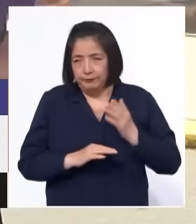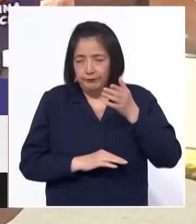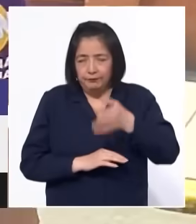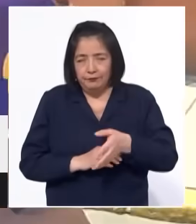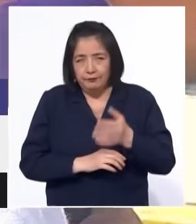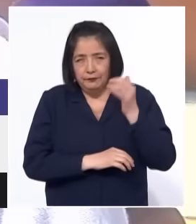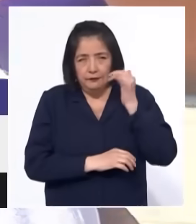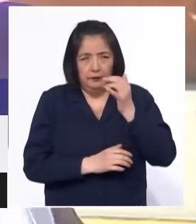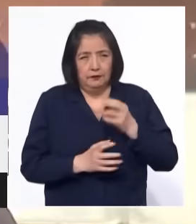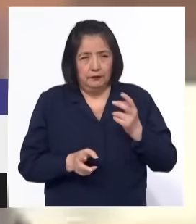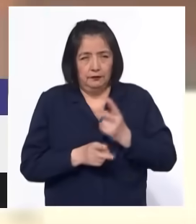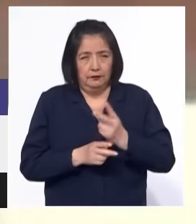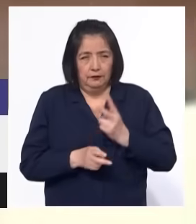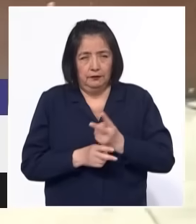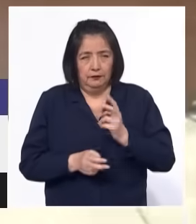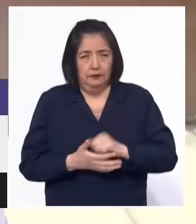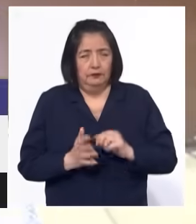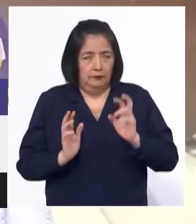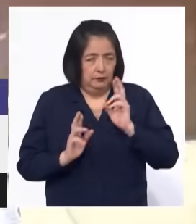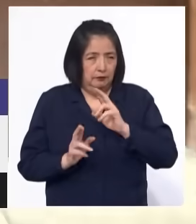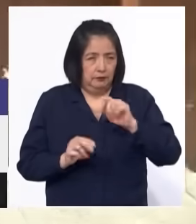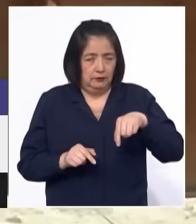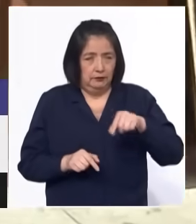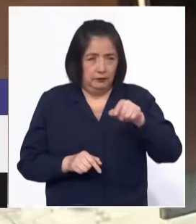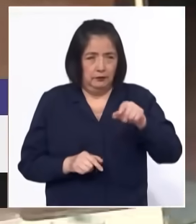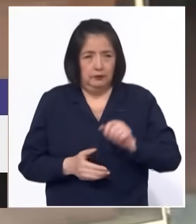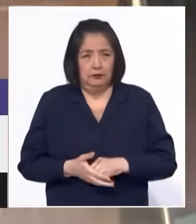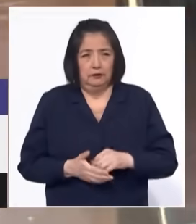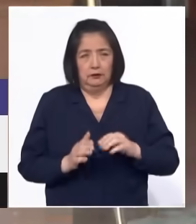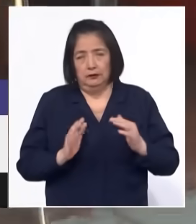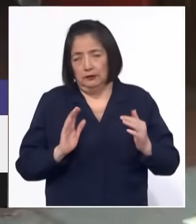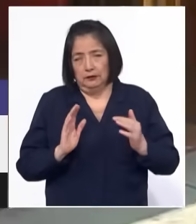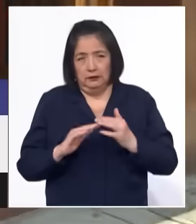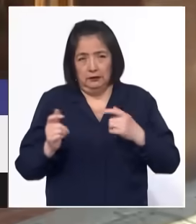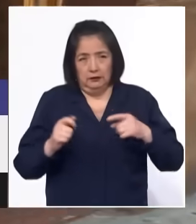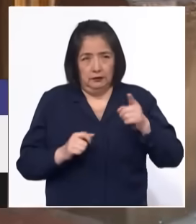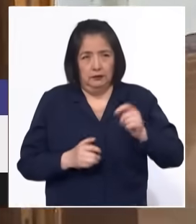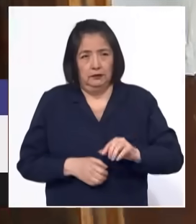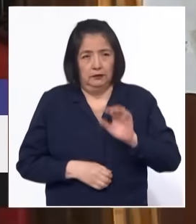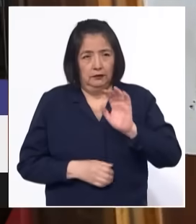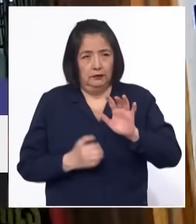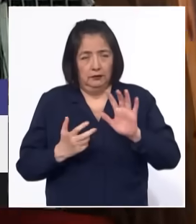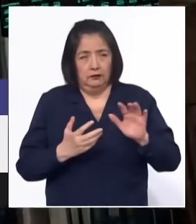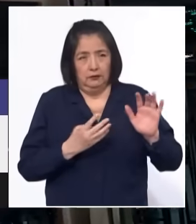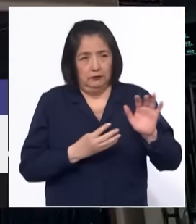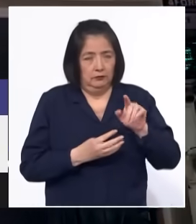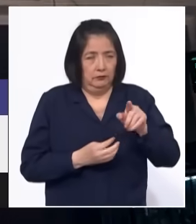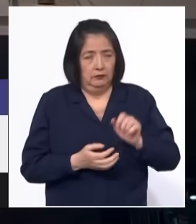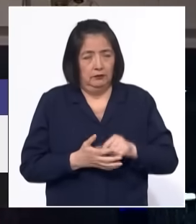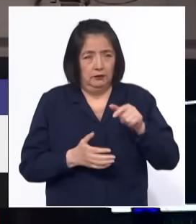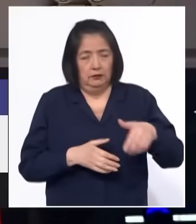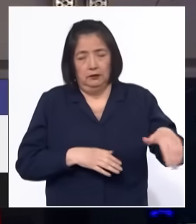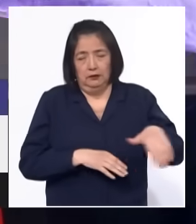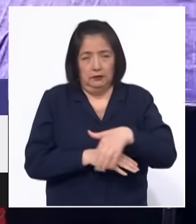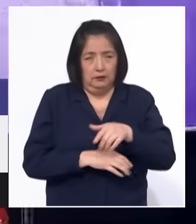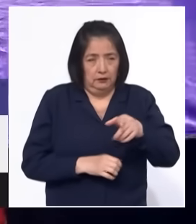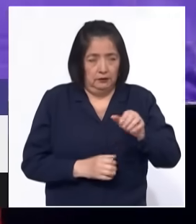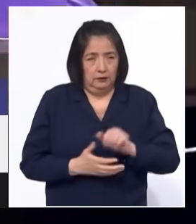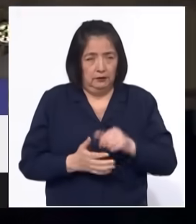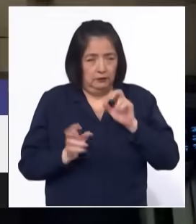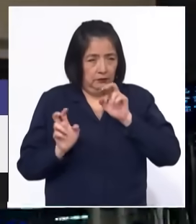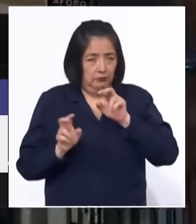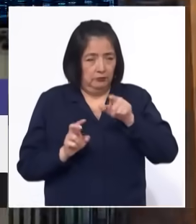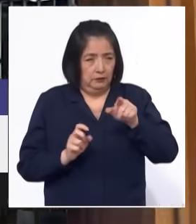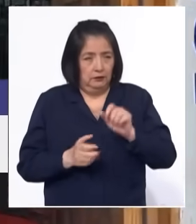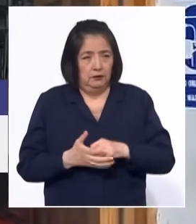camarógrafo con mucho cuidado, por supuesto, y con respeto acá en este establecimiento 589 de este Jirón Bolívar. Como puedes